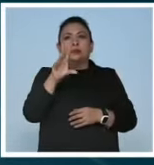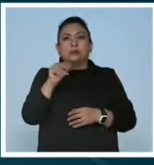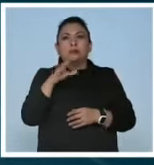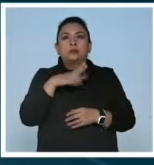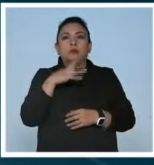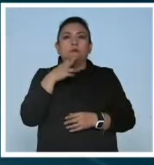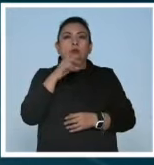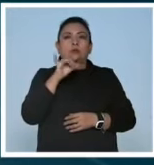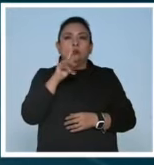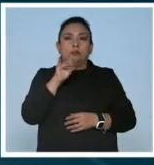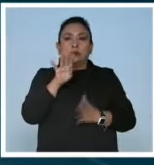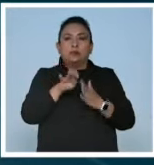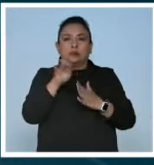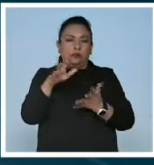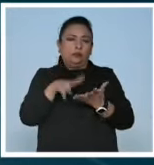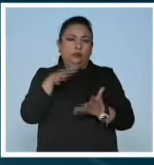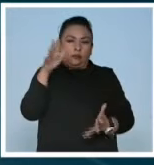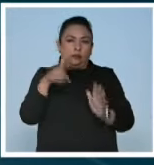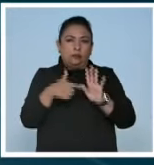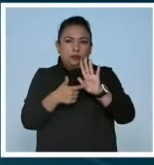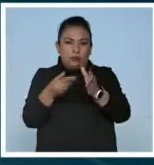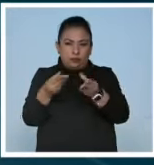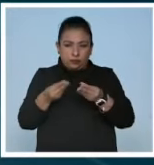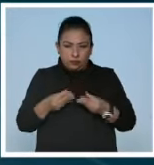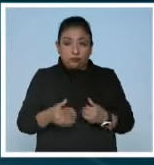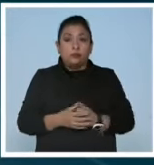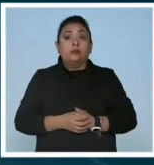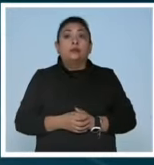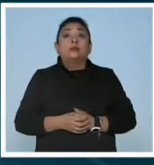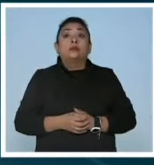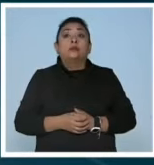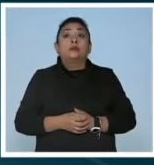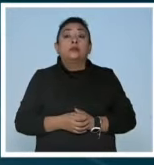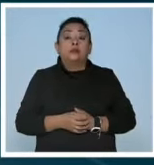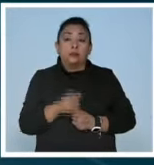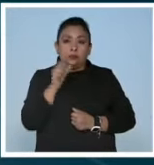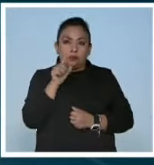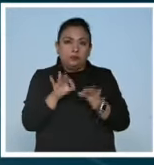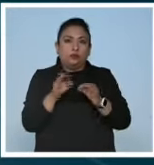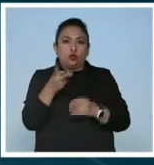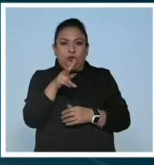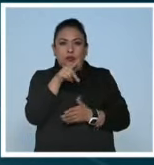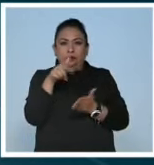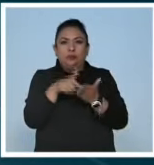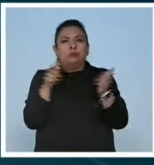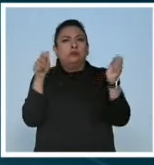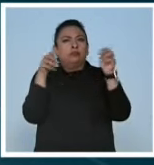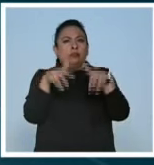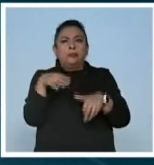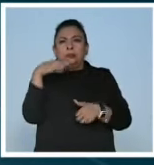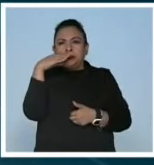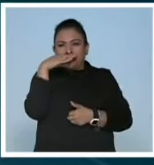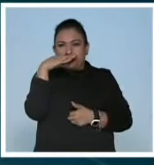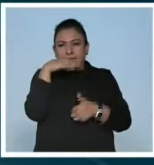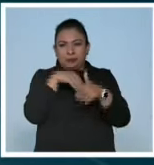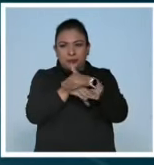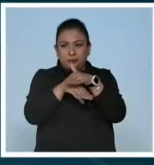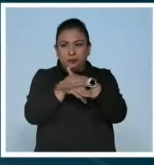versión digital como fue la mayoría de lo que se recibió. Cabe destacar que en ambas sedes la entrada es